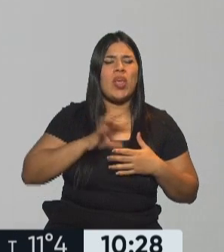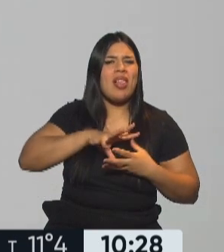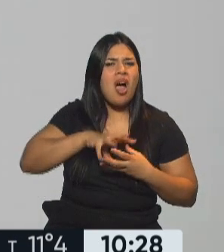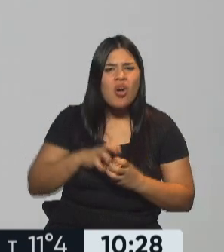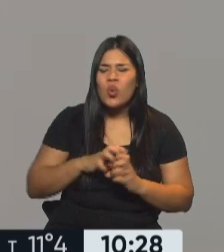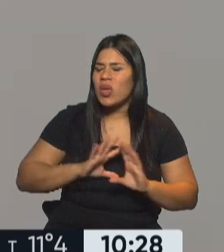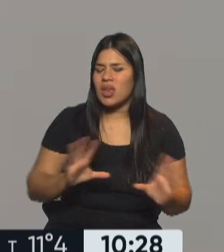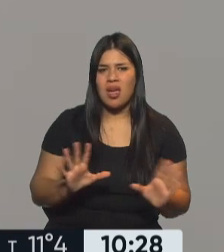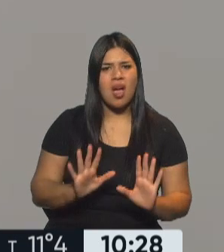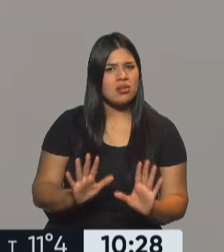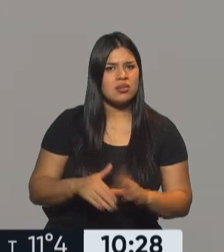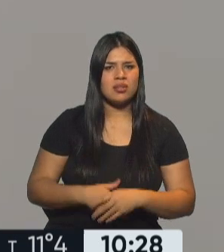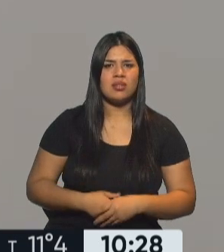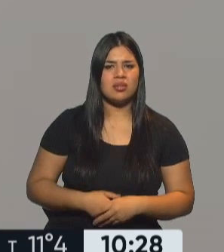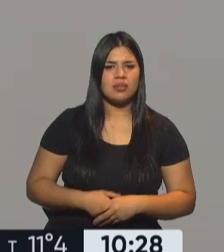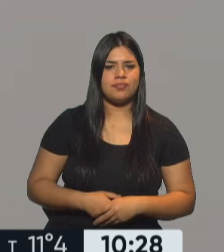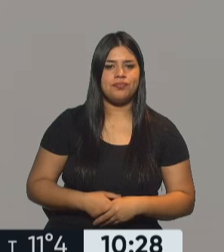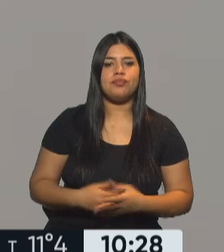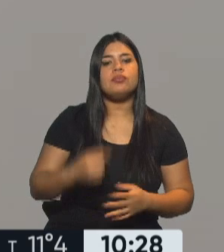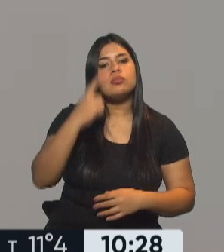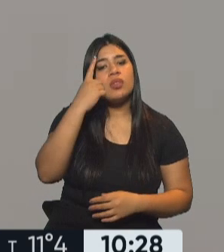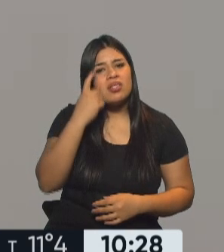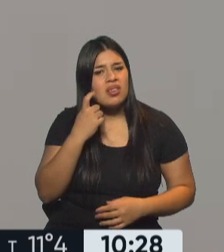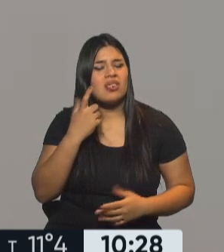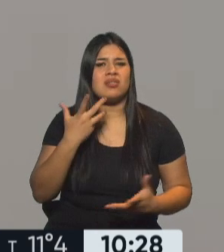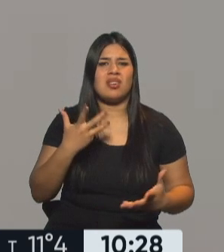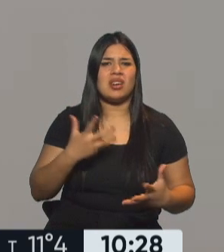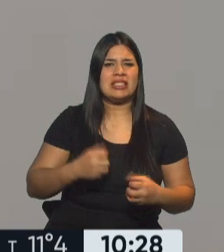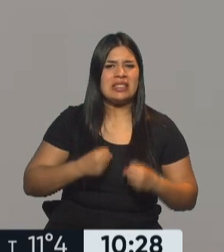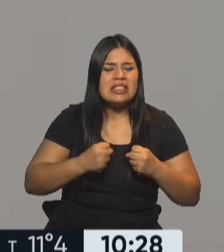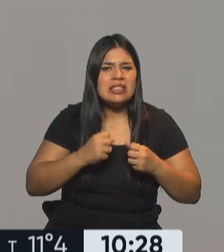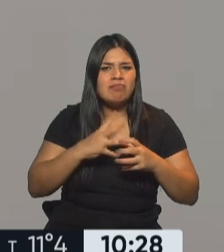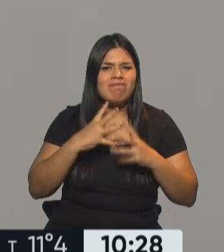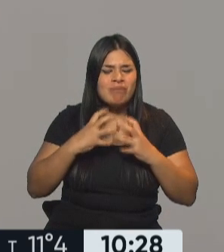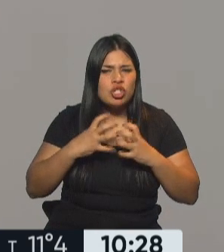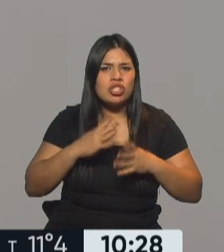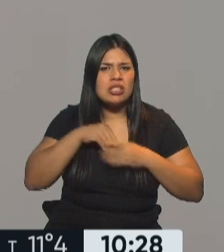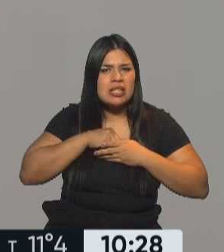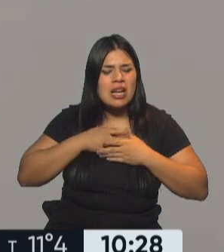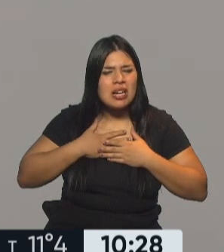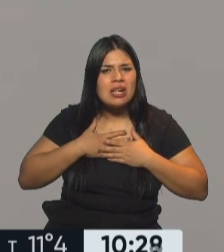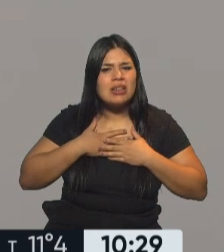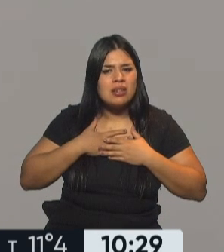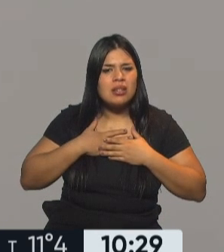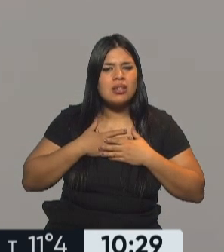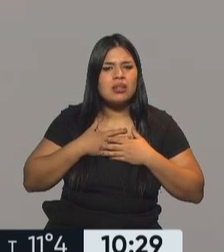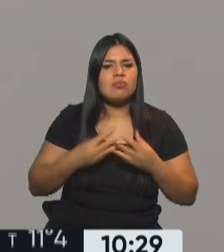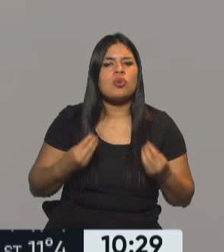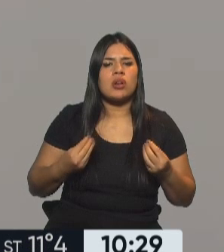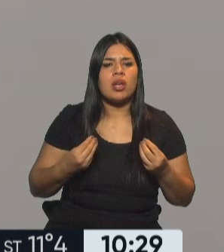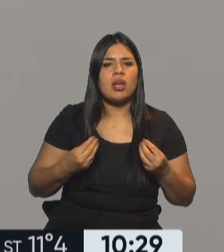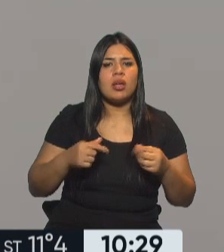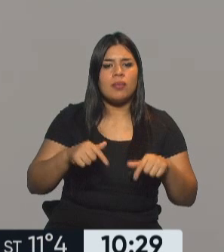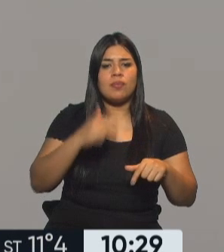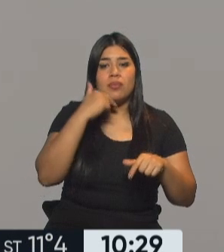manera. Tristeza, impotencia, porque hoy, con hijos, no puedo